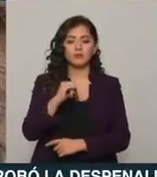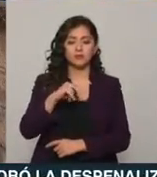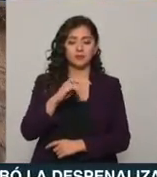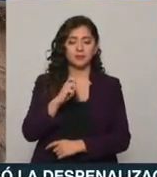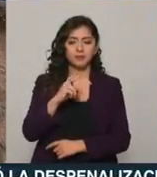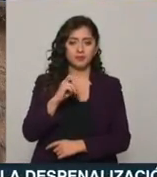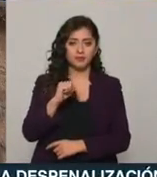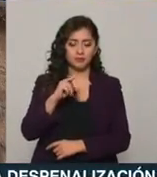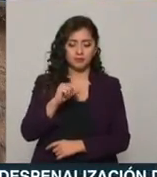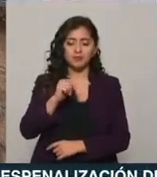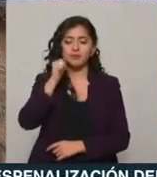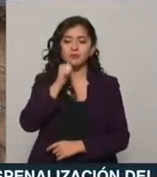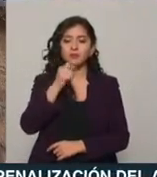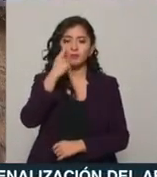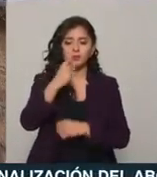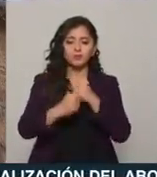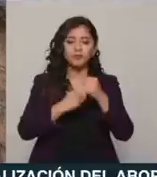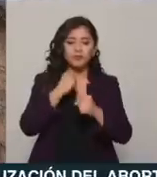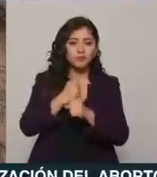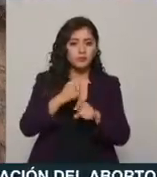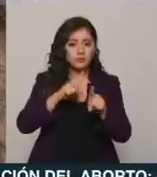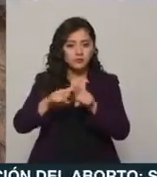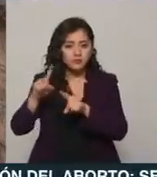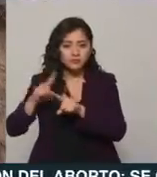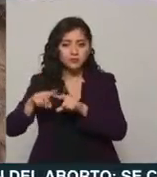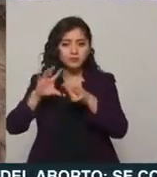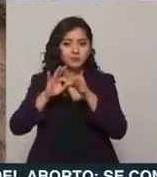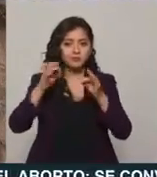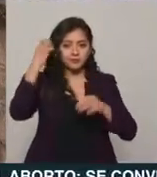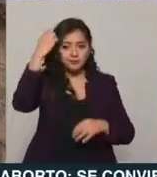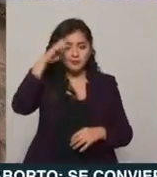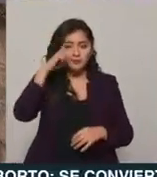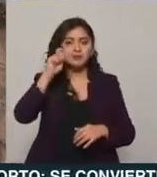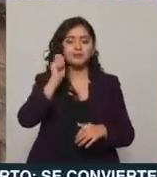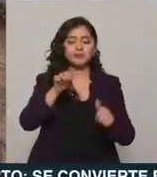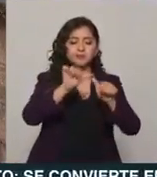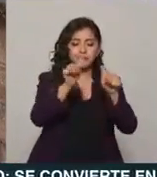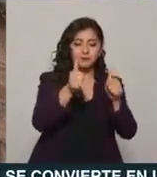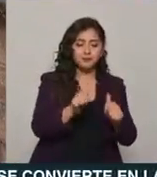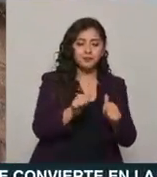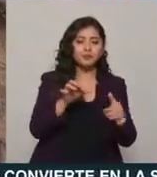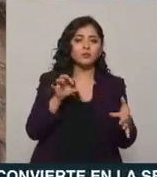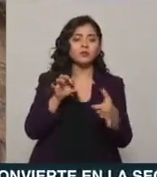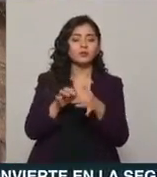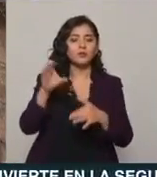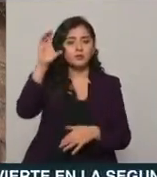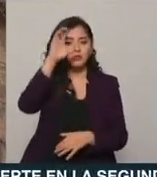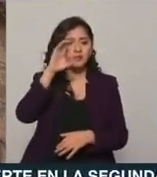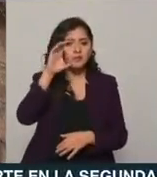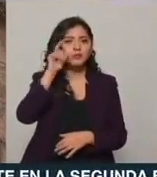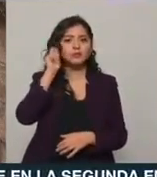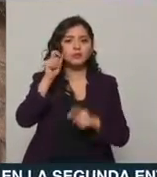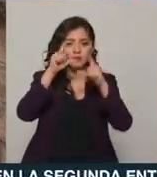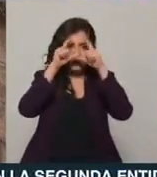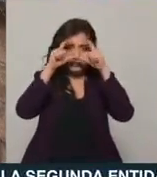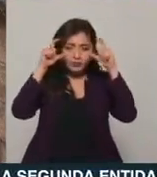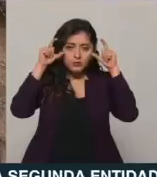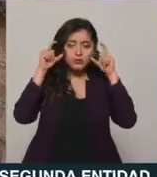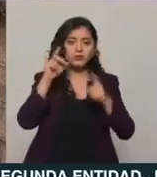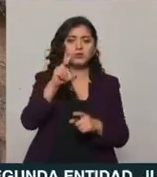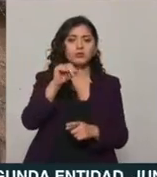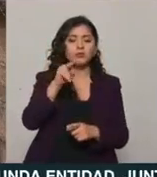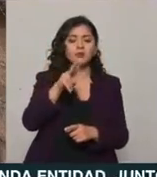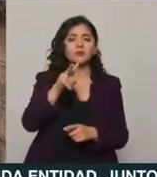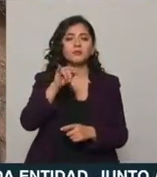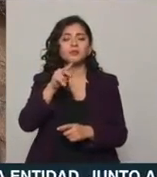reúne cada año prácticas experimentales nacionales e internacionales en los campos del arte y también de la ciencia, basadas en realidad virtual, realidad